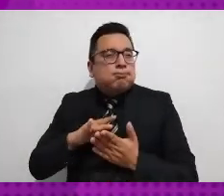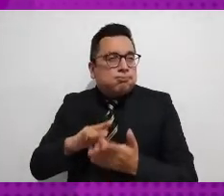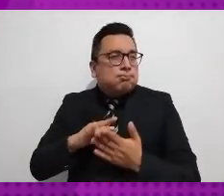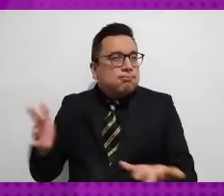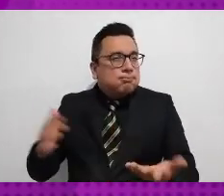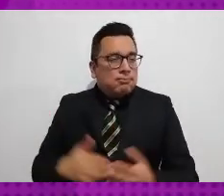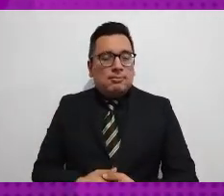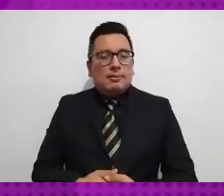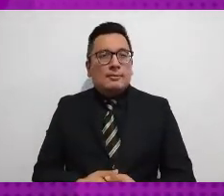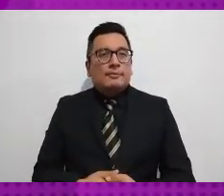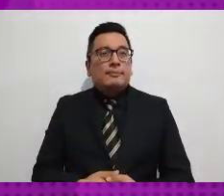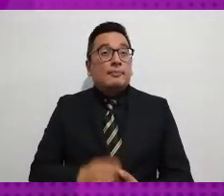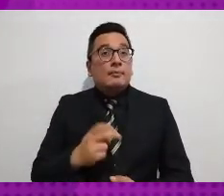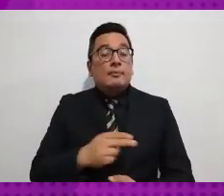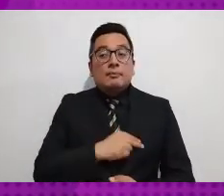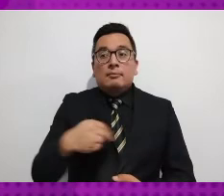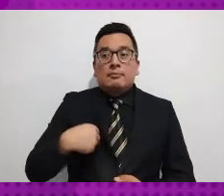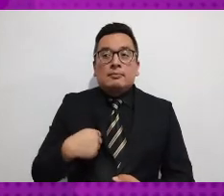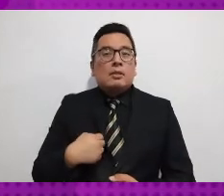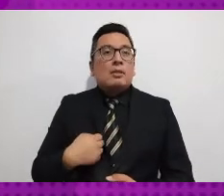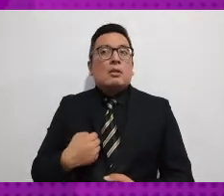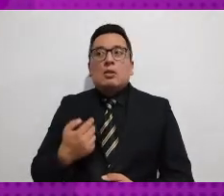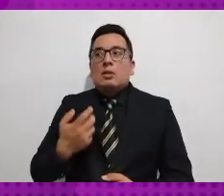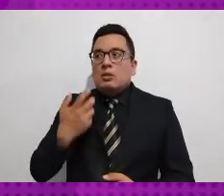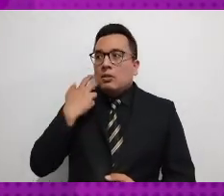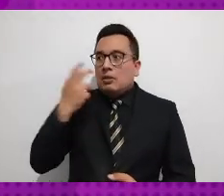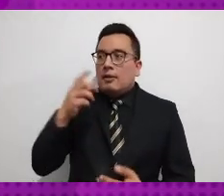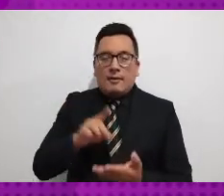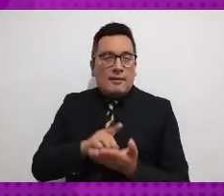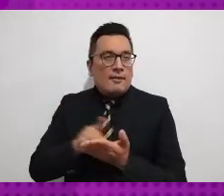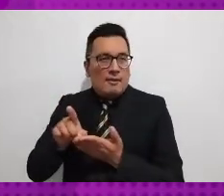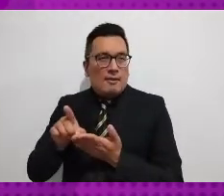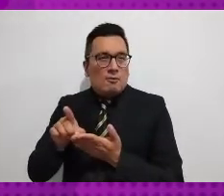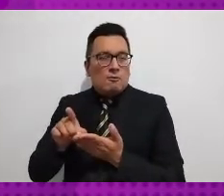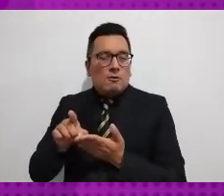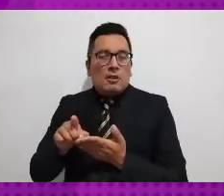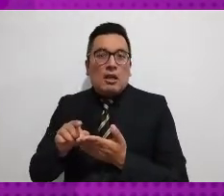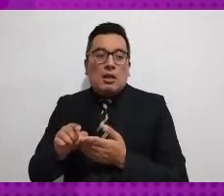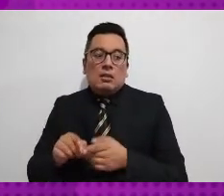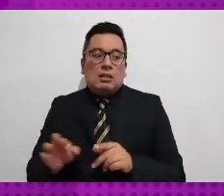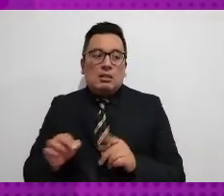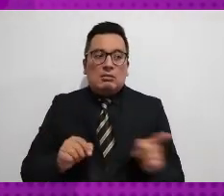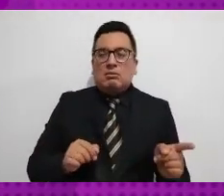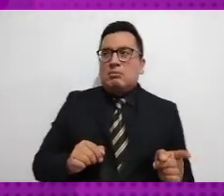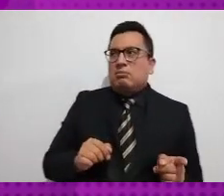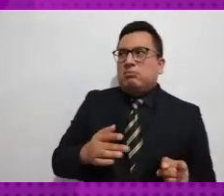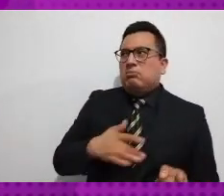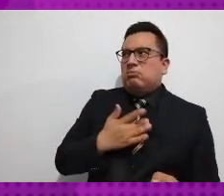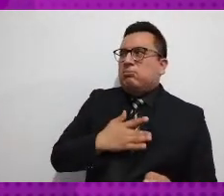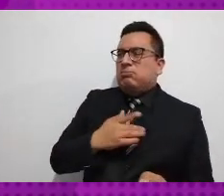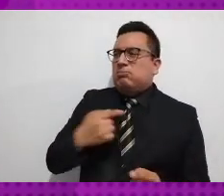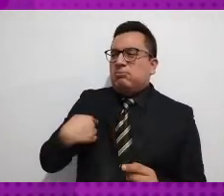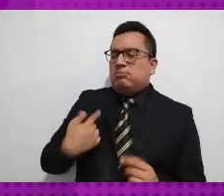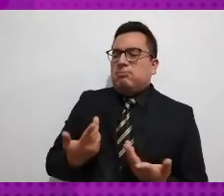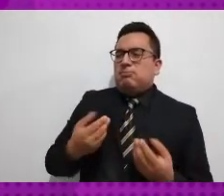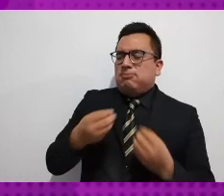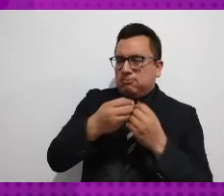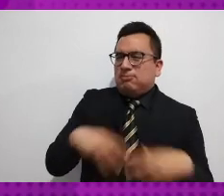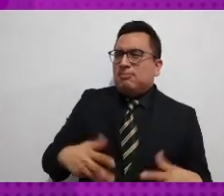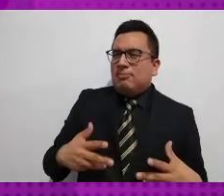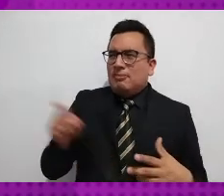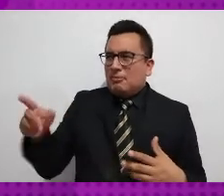en derechos, hay gente que pierde privilegios. Por eso es necesario seguir luchando por ellos, porque en cuanto uno deja de